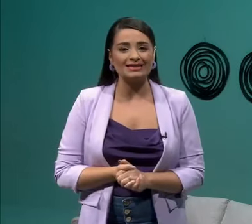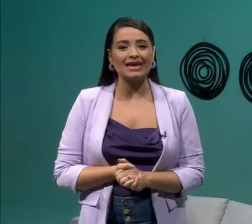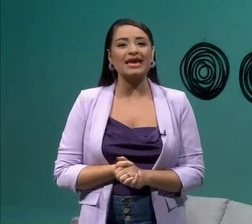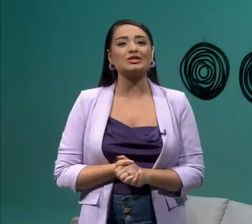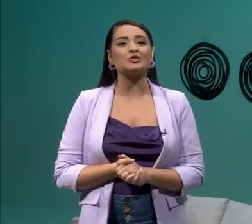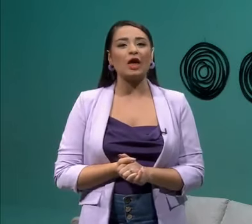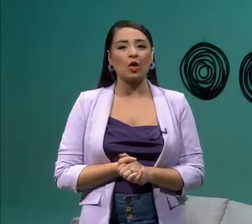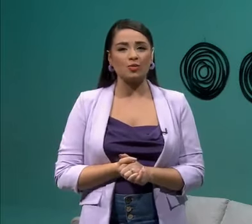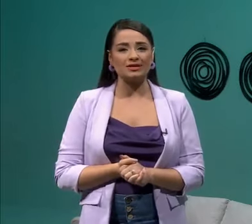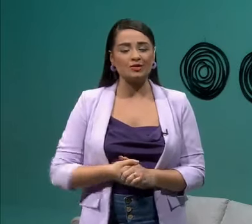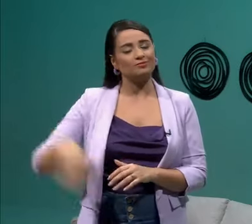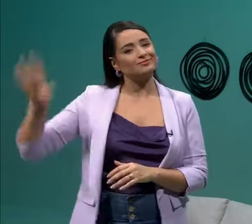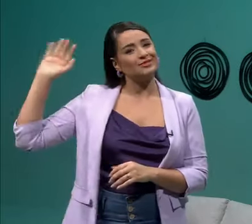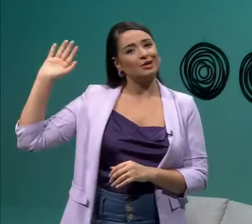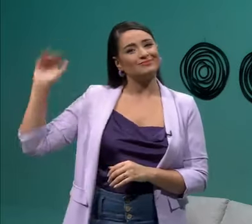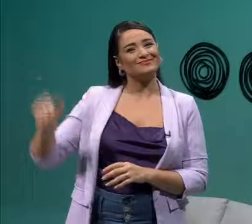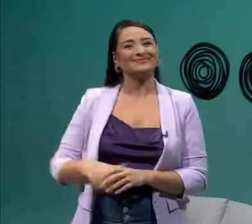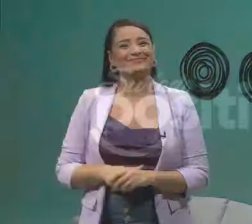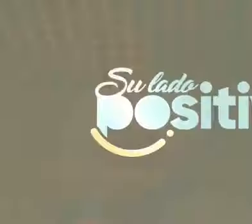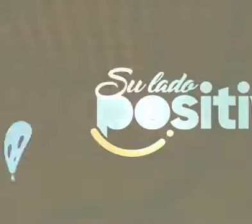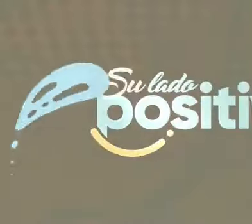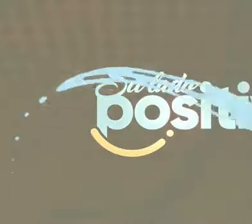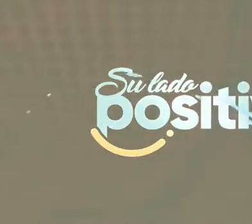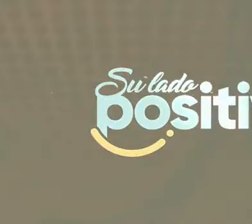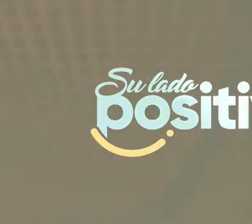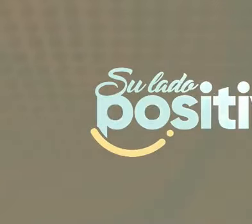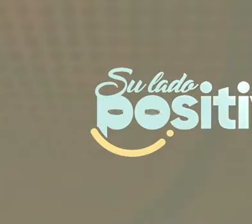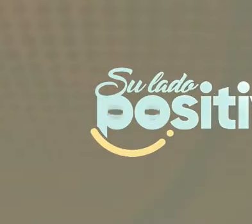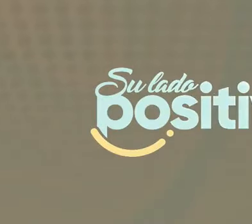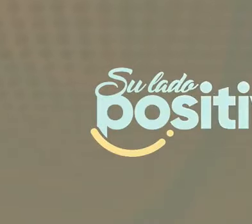Canal 13, en Su Lado Positivo.